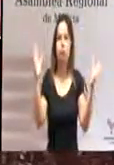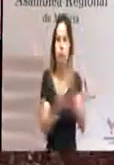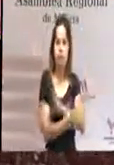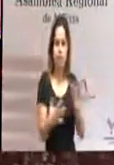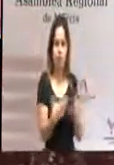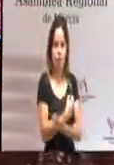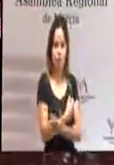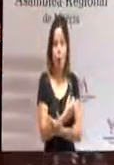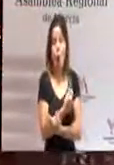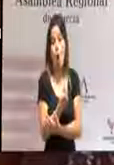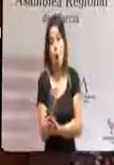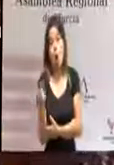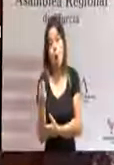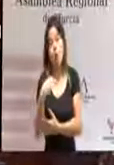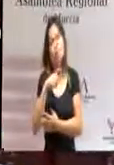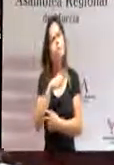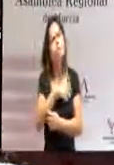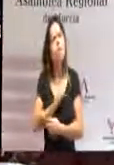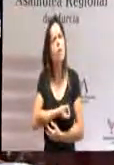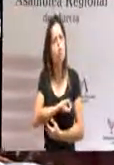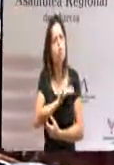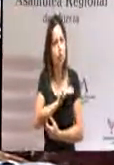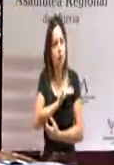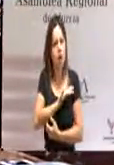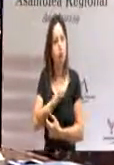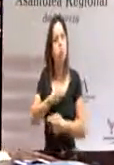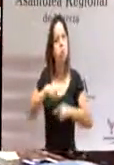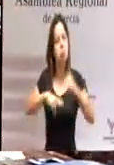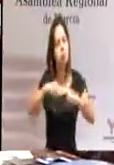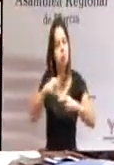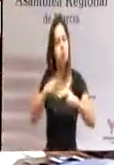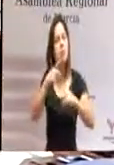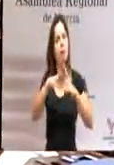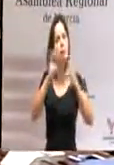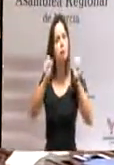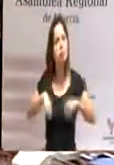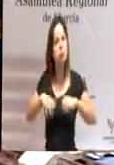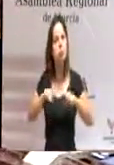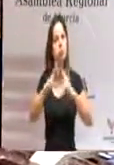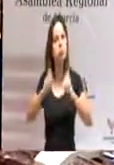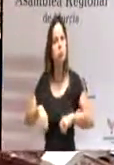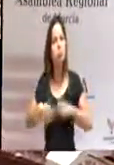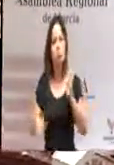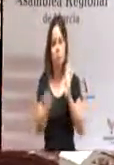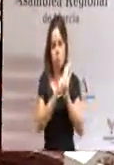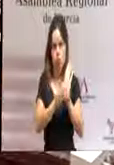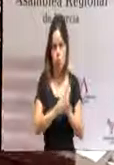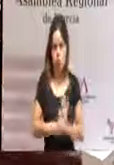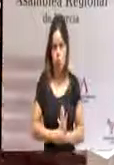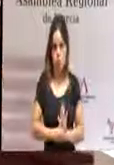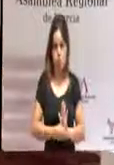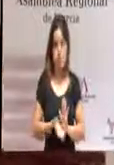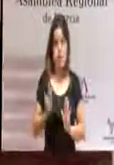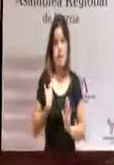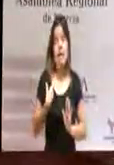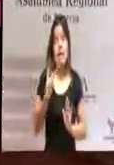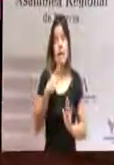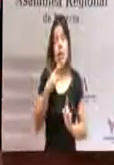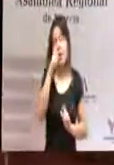Otros comenzamos con voluntad constructiva y acuerdos plasmados sobre el papel. Y entre los más